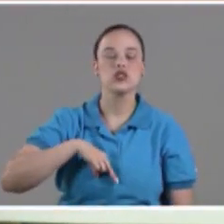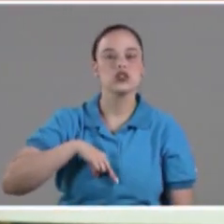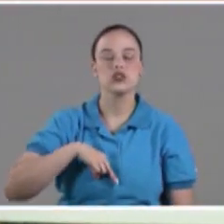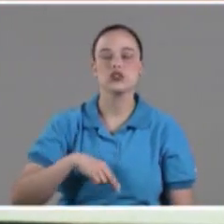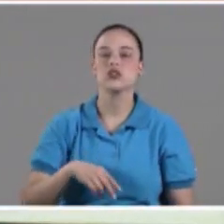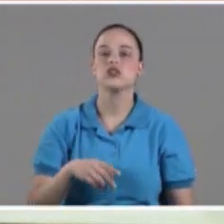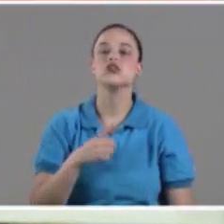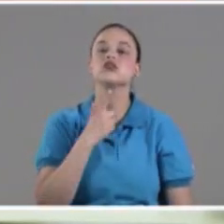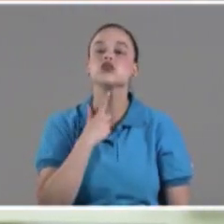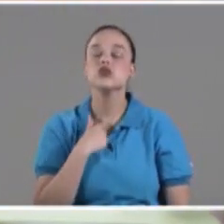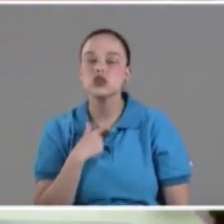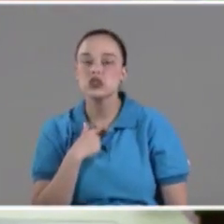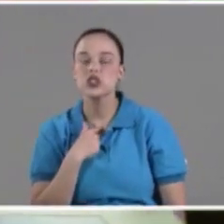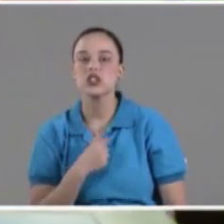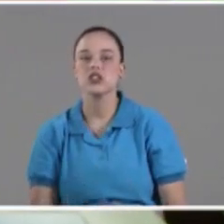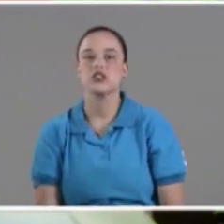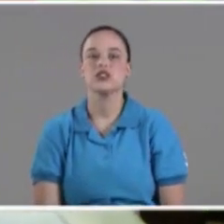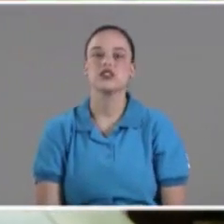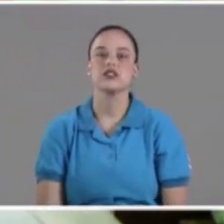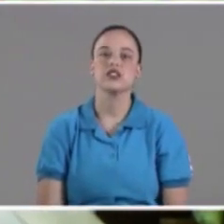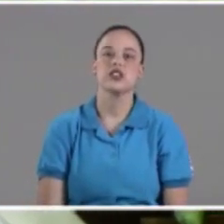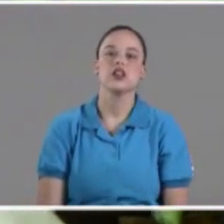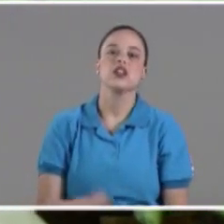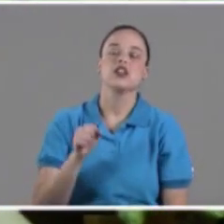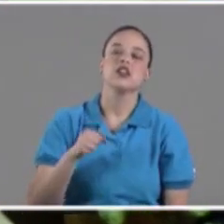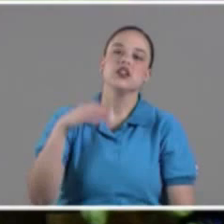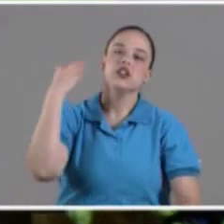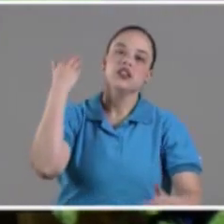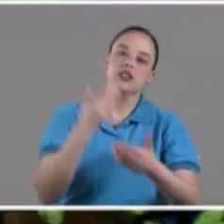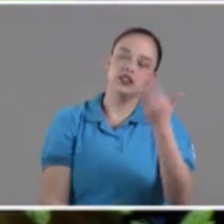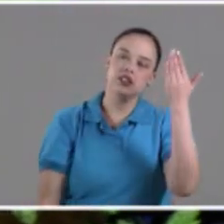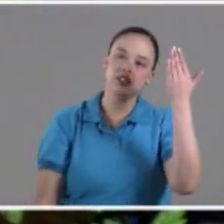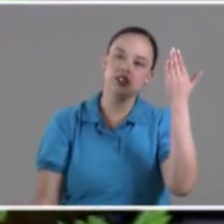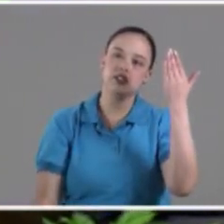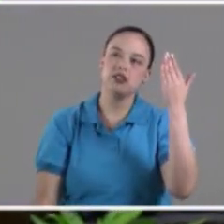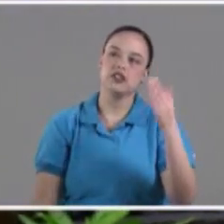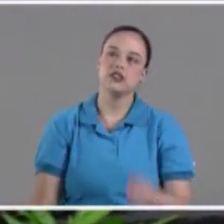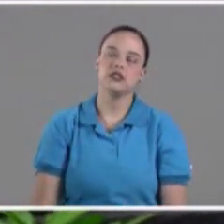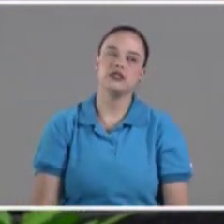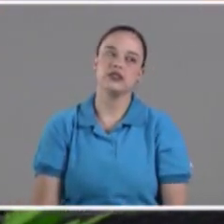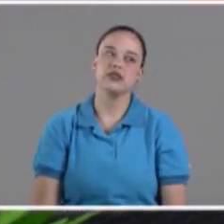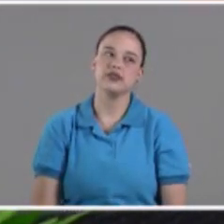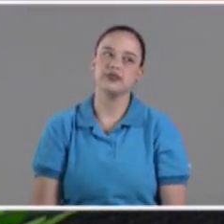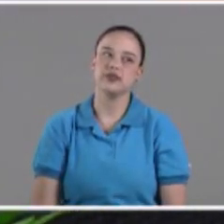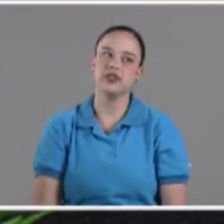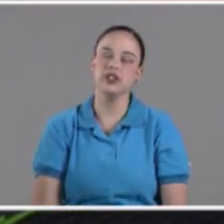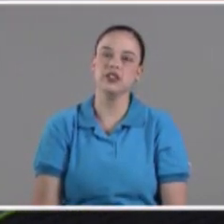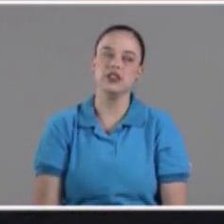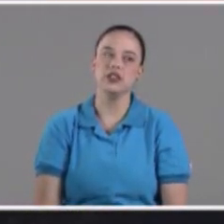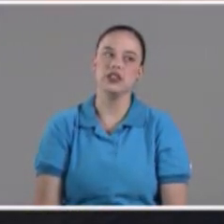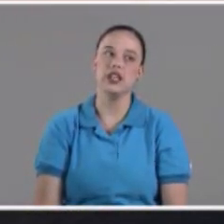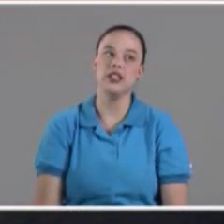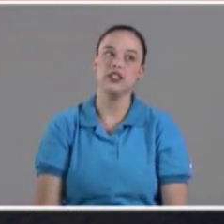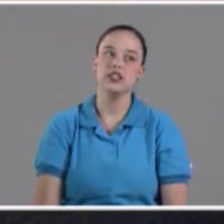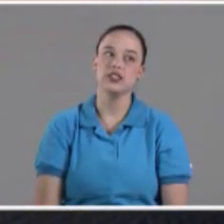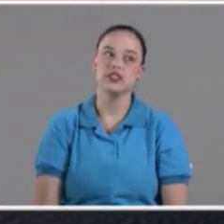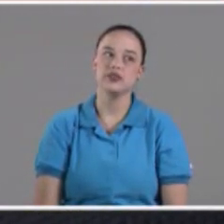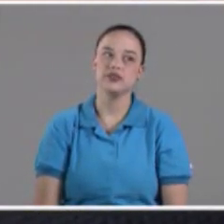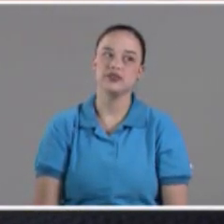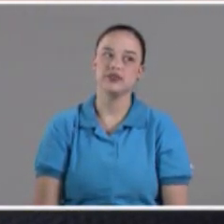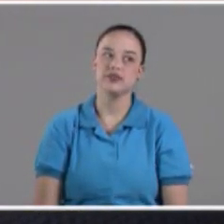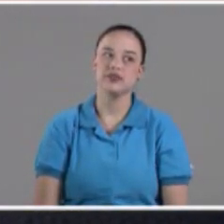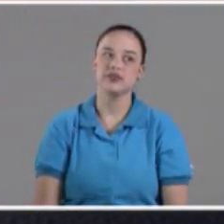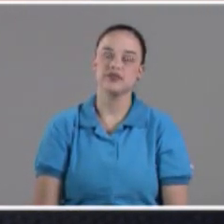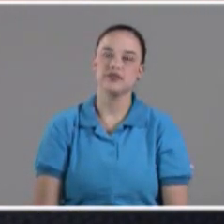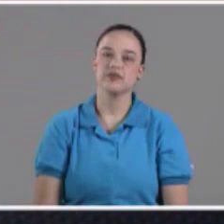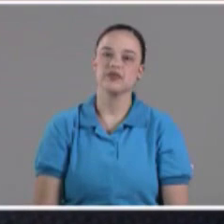doctrinas que algunas sí se van de una vez a la exageración como podría ser ya pare de sufrir porque nadie